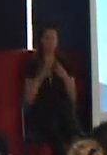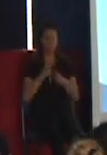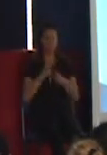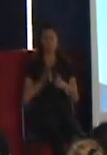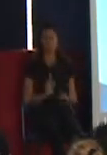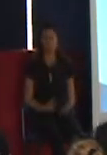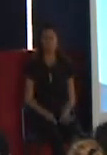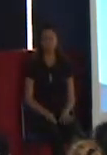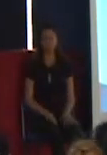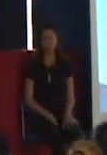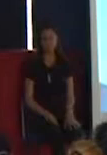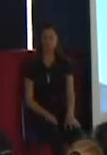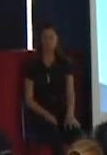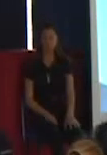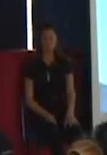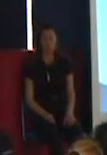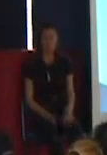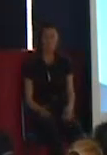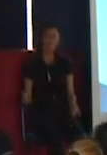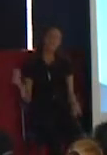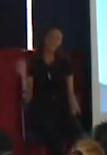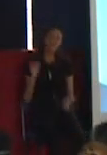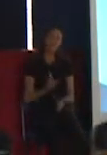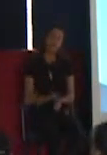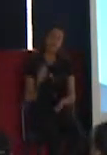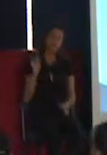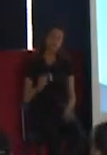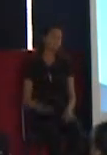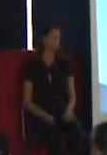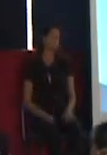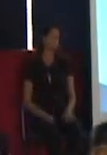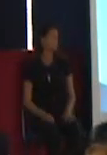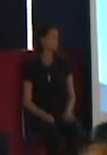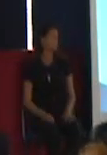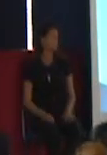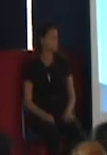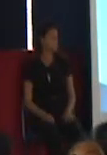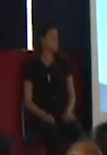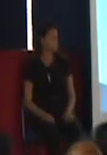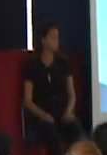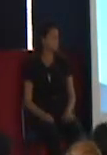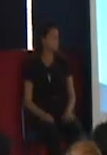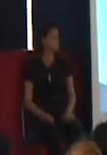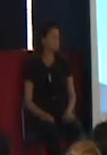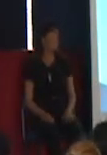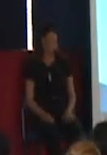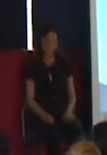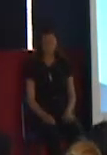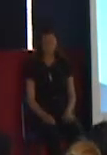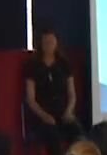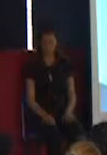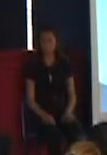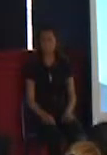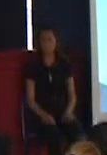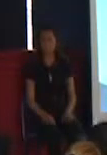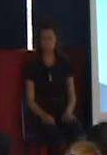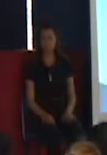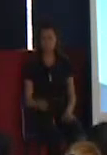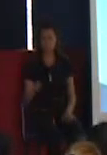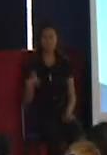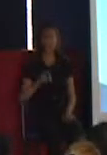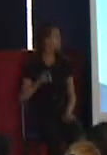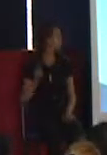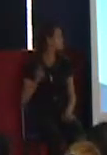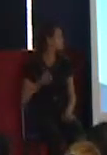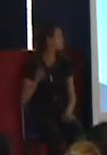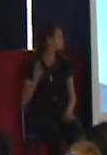está. Pero para ello, ¿sí? Se le está requiriendo al